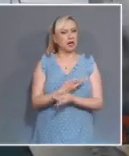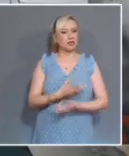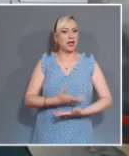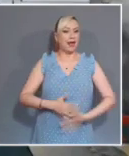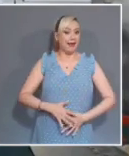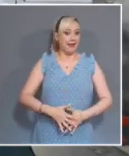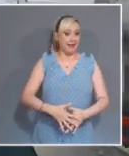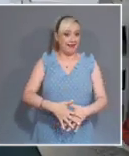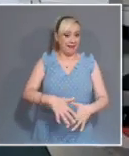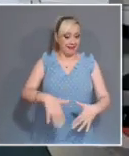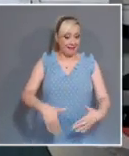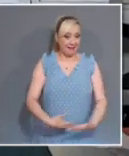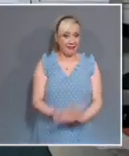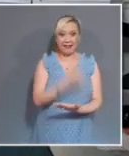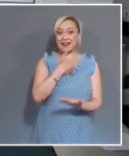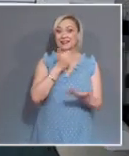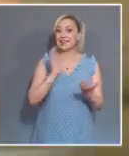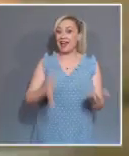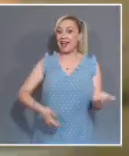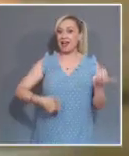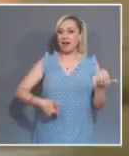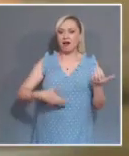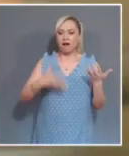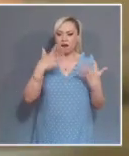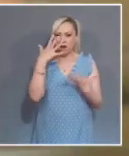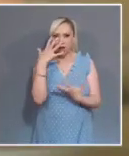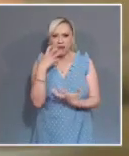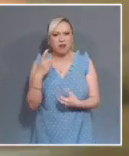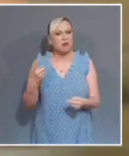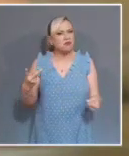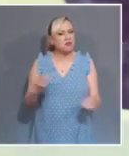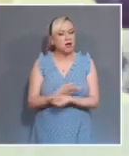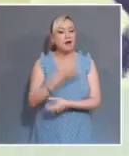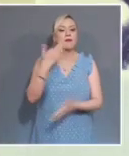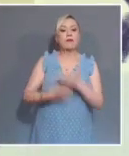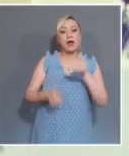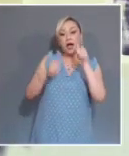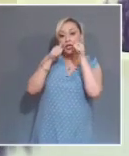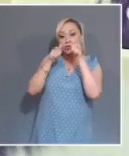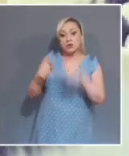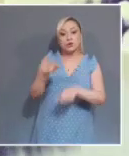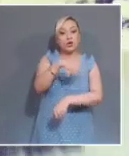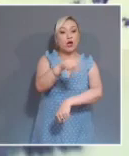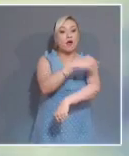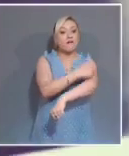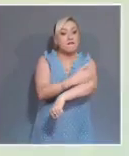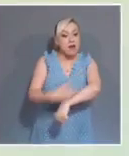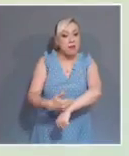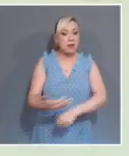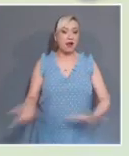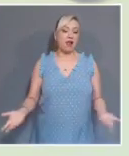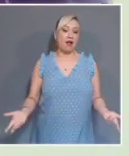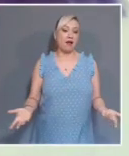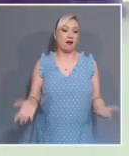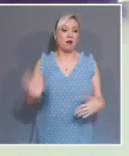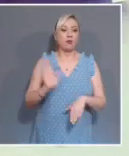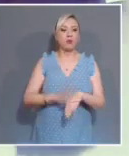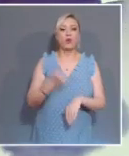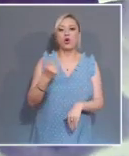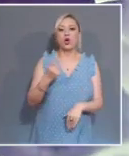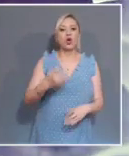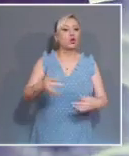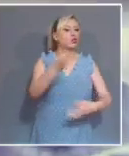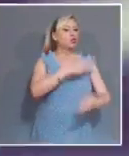hijos, en muchas ocasiones las madres padecen de falta de atención por parte de sus familiares debido a que prácticamente todo se está enfocando al